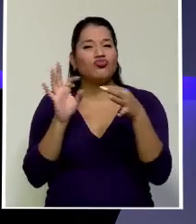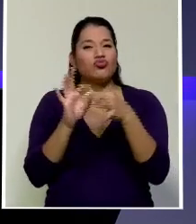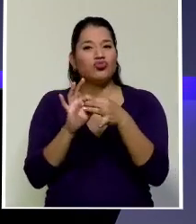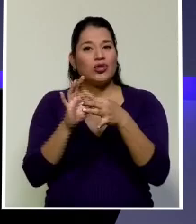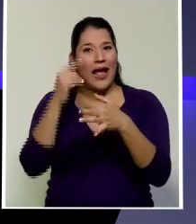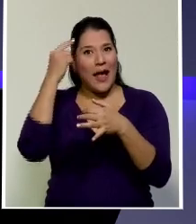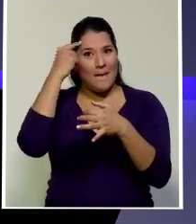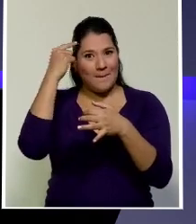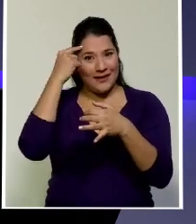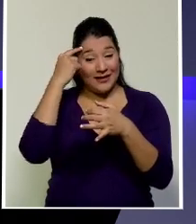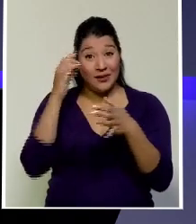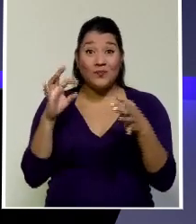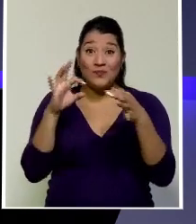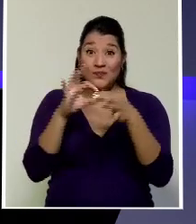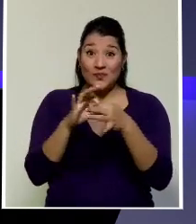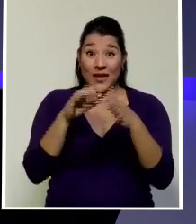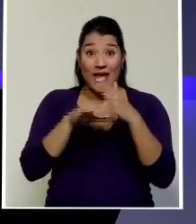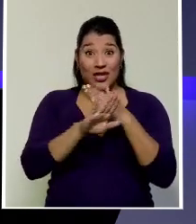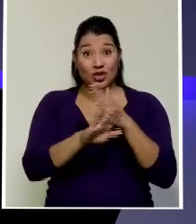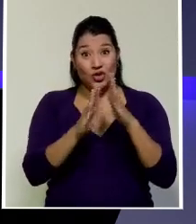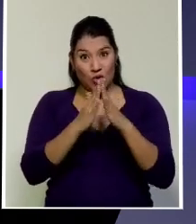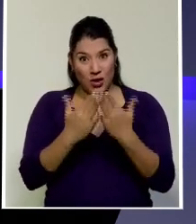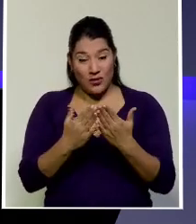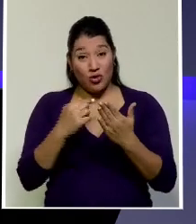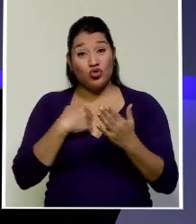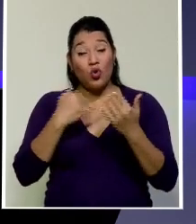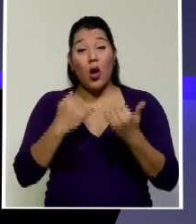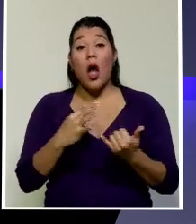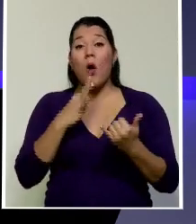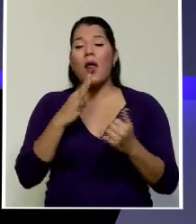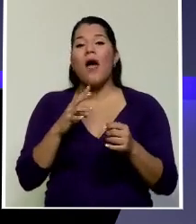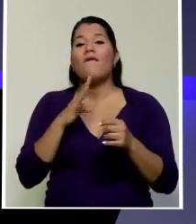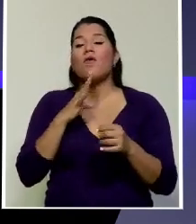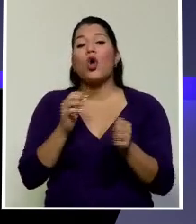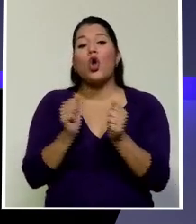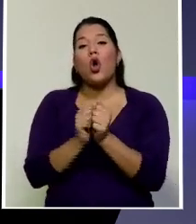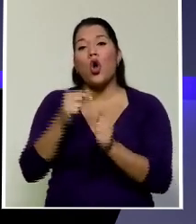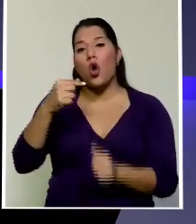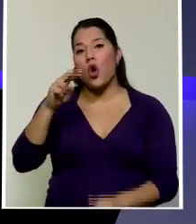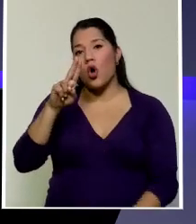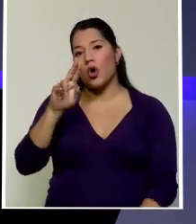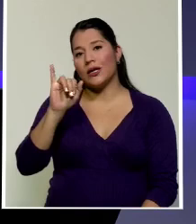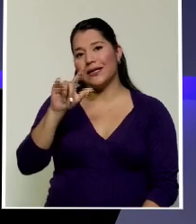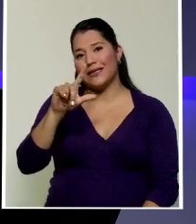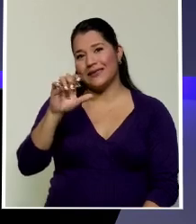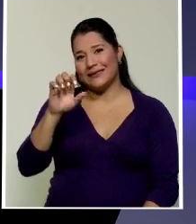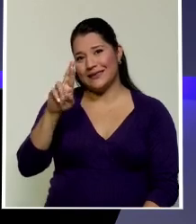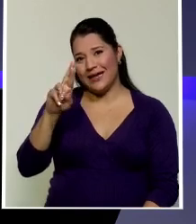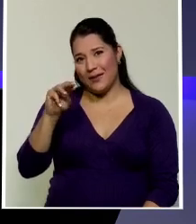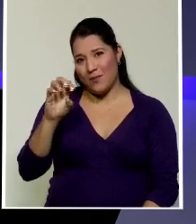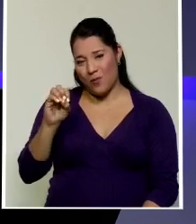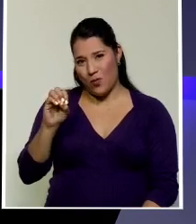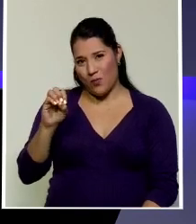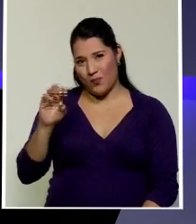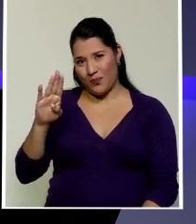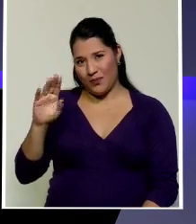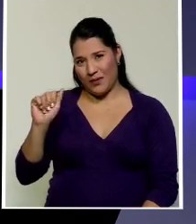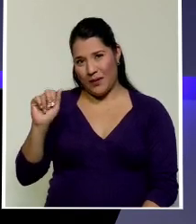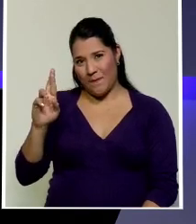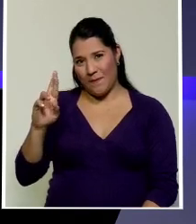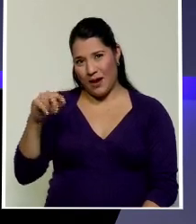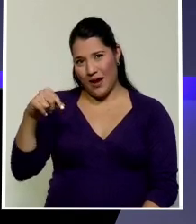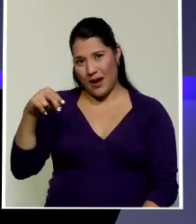obra. Voy a conversar ahora con Guillermo Barquero, quien acaba de ser premiado por su última novela